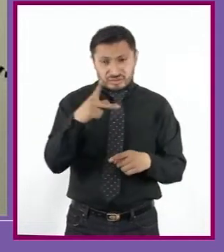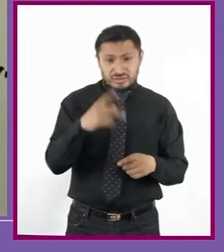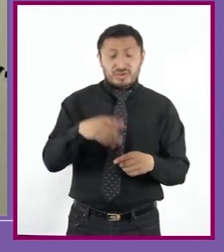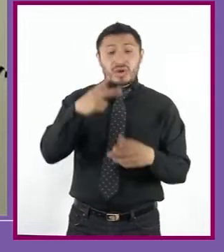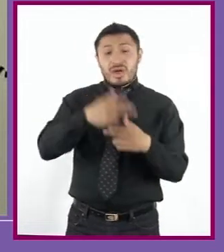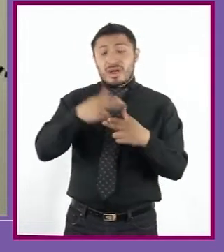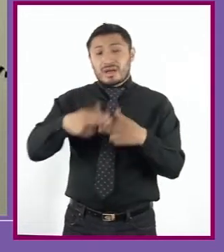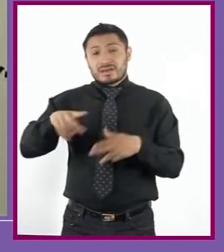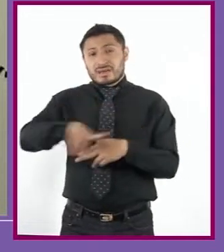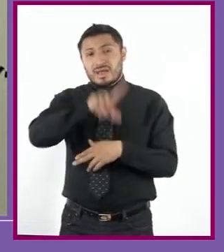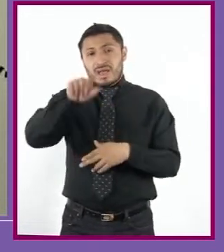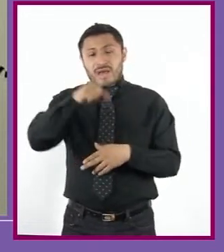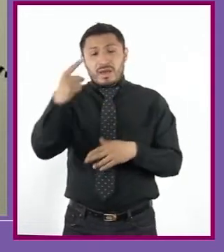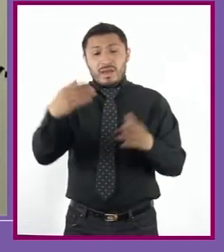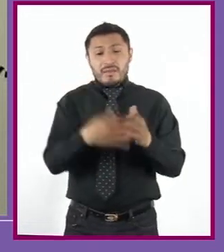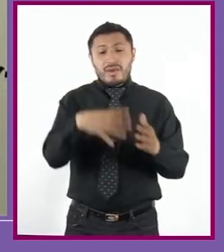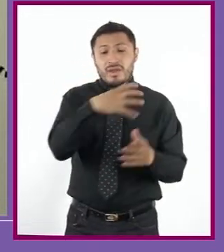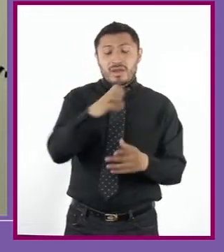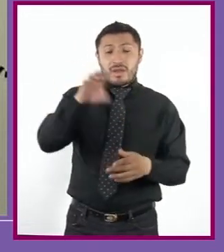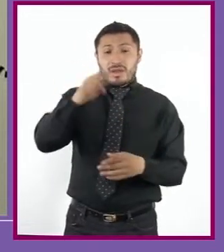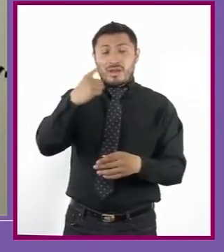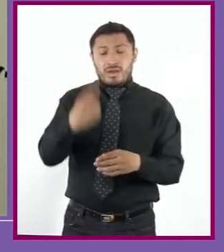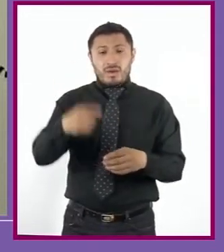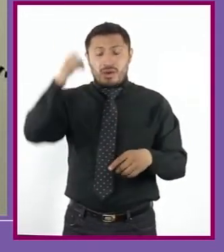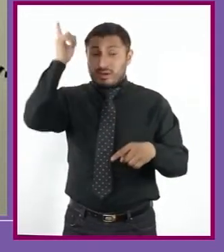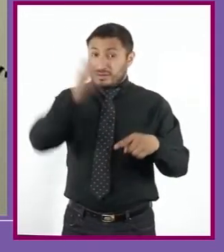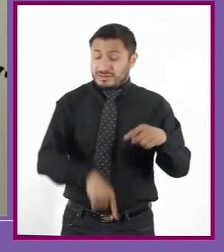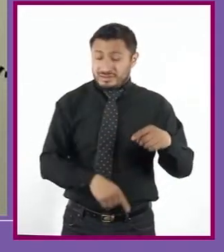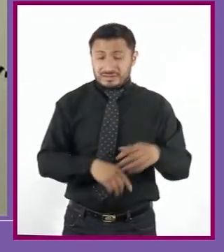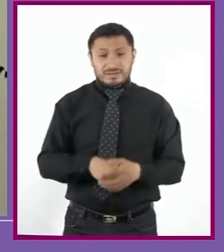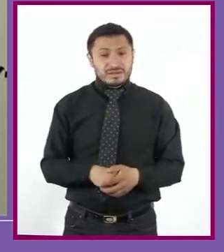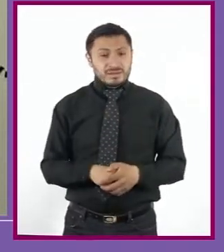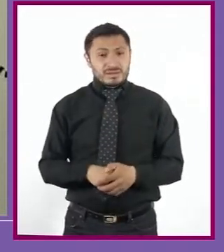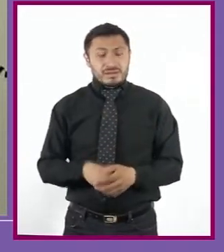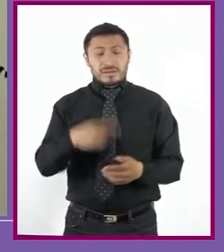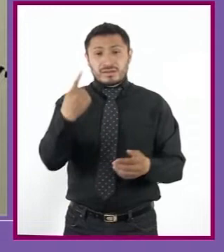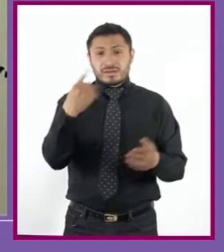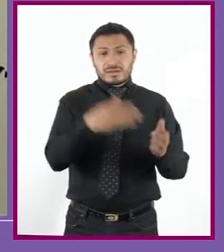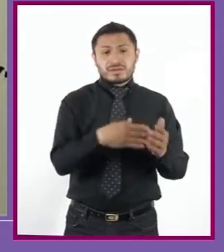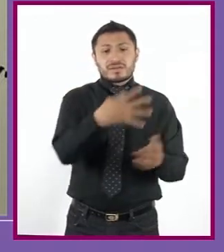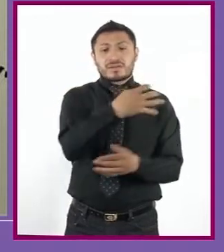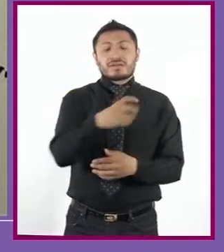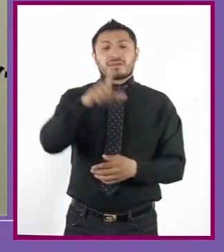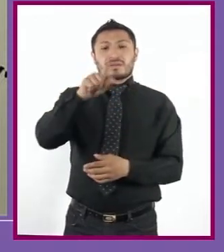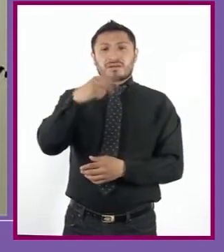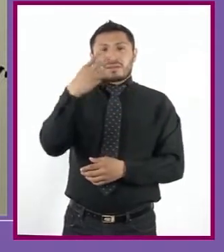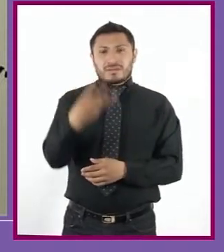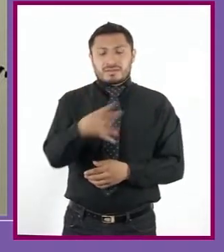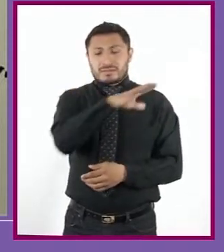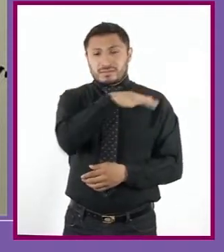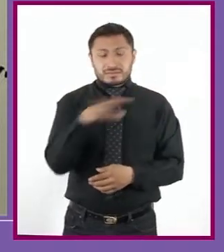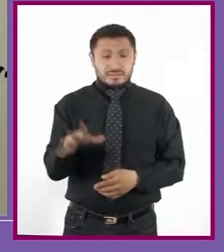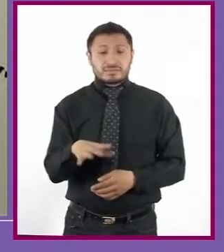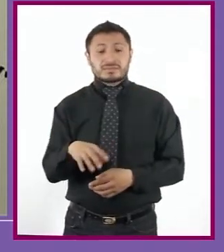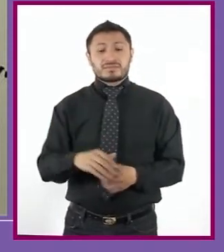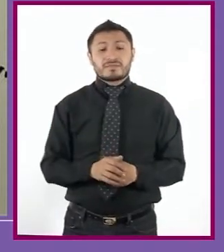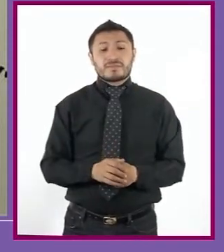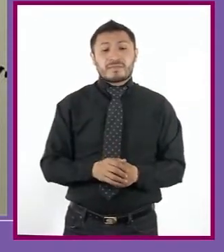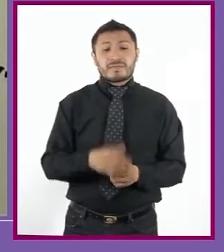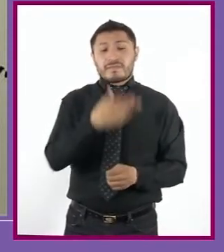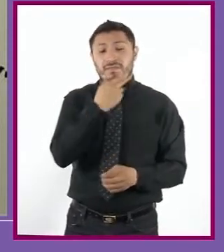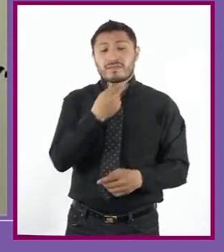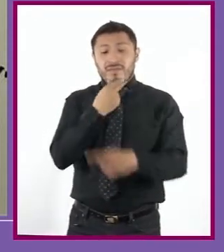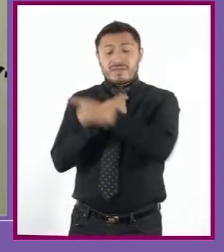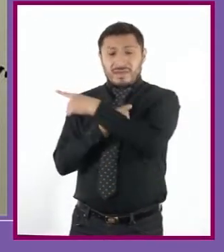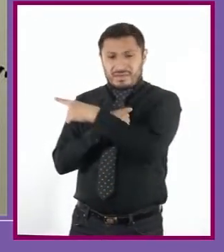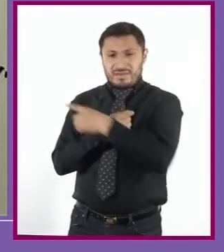en 1961, fue derrocada. En 1973, el general Habyarimana, de